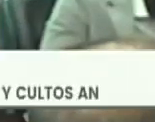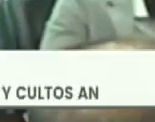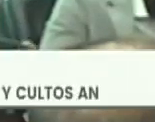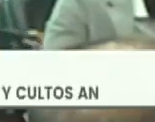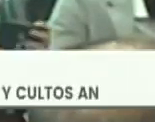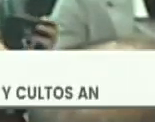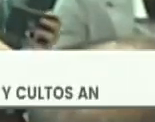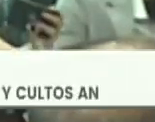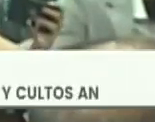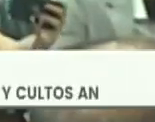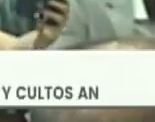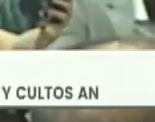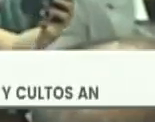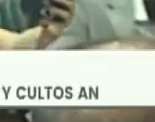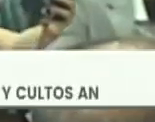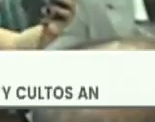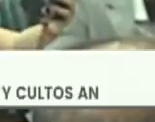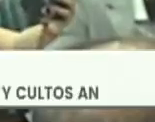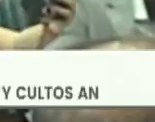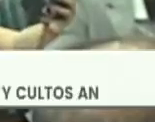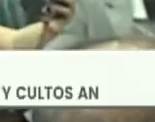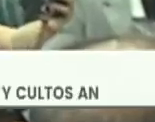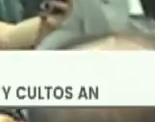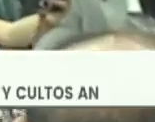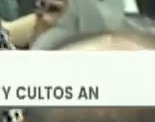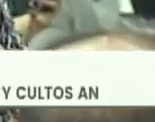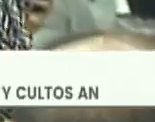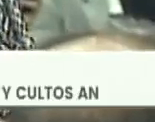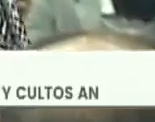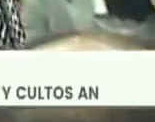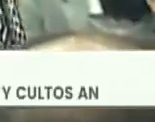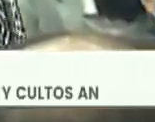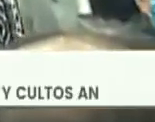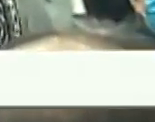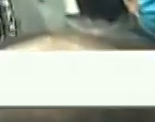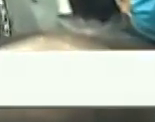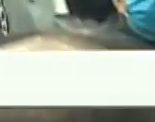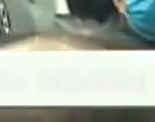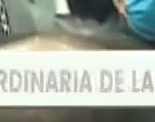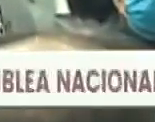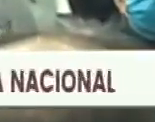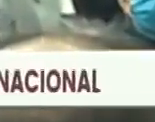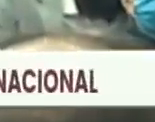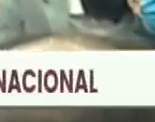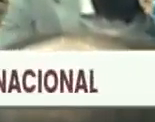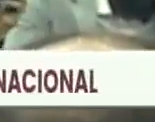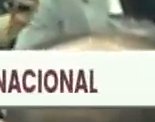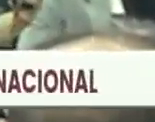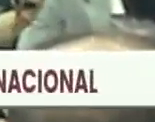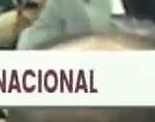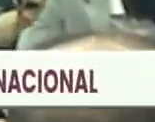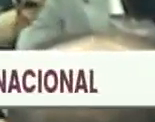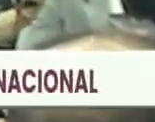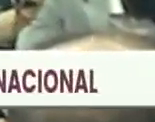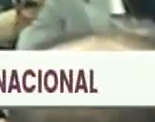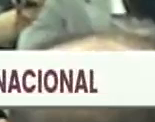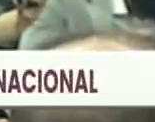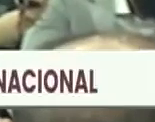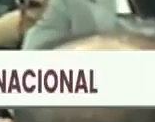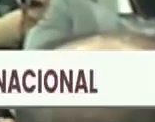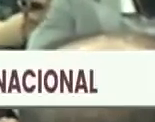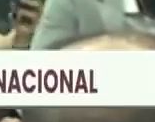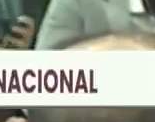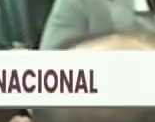sencillamente reproductoras hoy en venezuela a partir del proceso constituyente y en la construcción